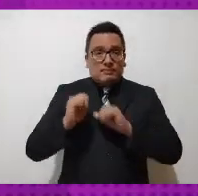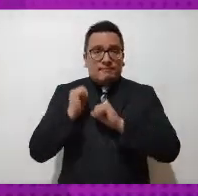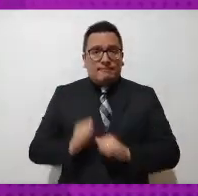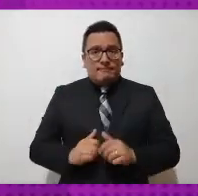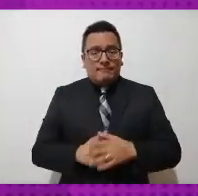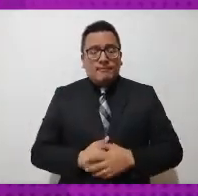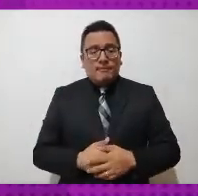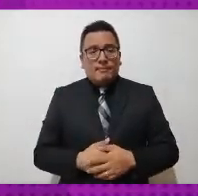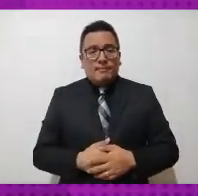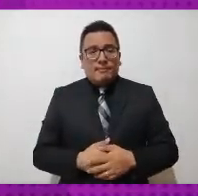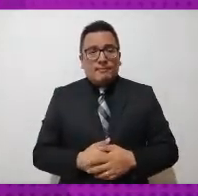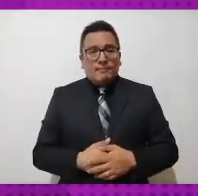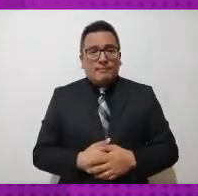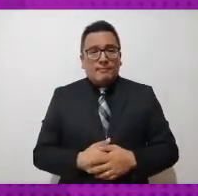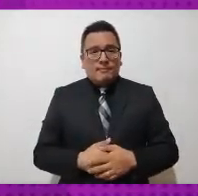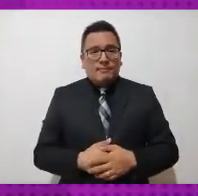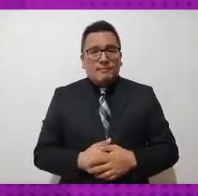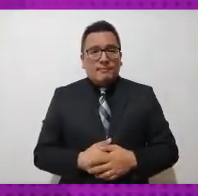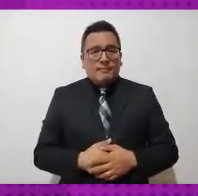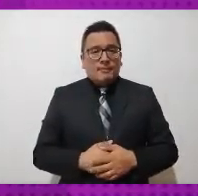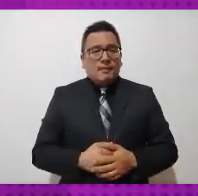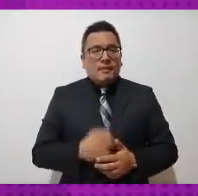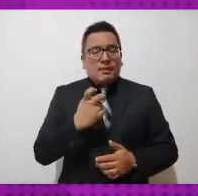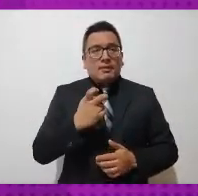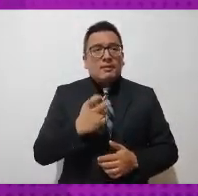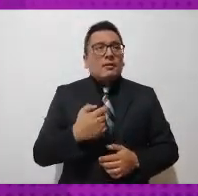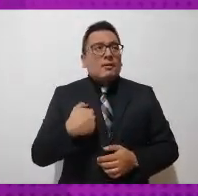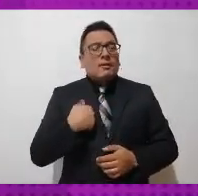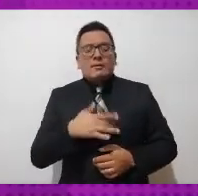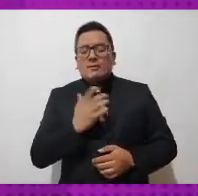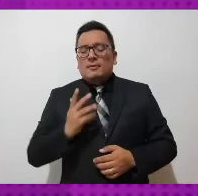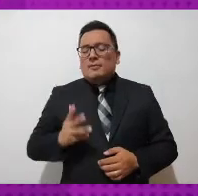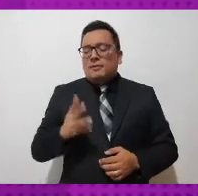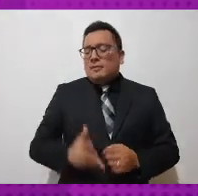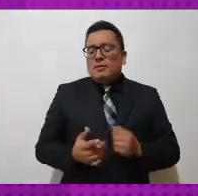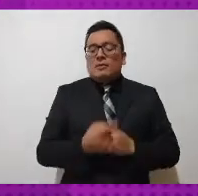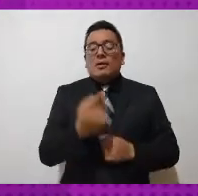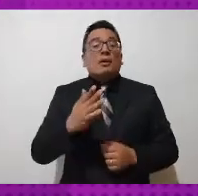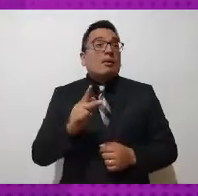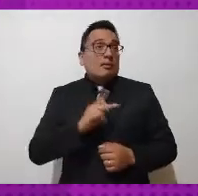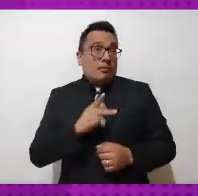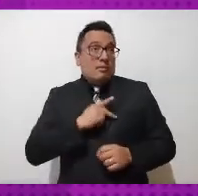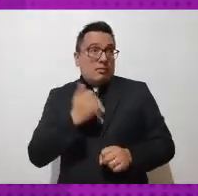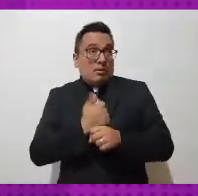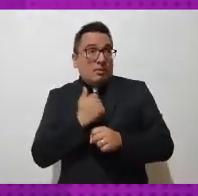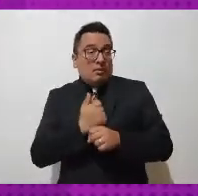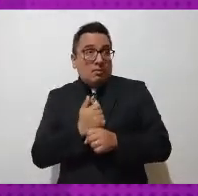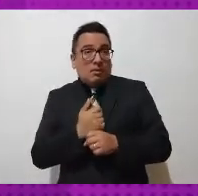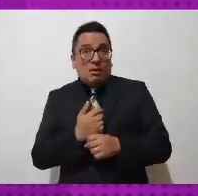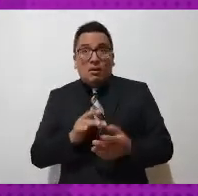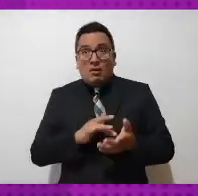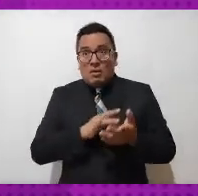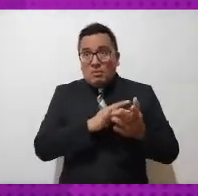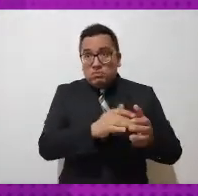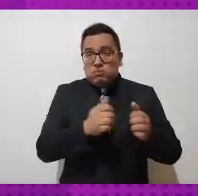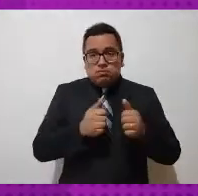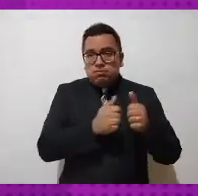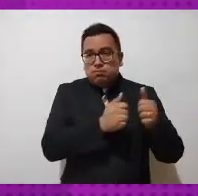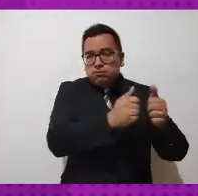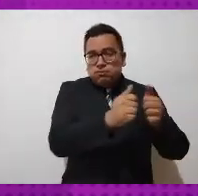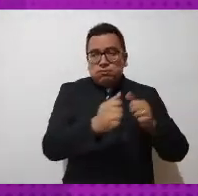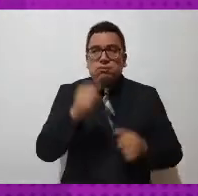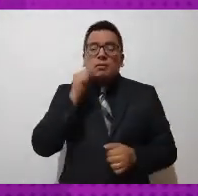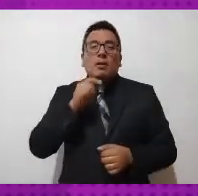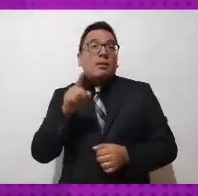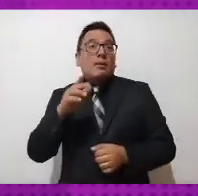eso, bueno, siempre he presumido, mi abuela fue una de las que acompañó en Muquiní. Mi abuela era